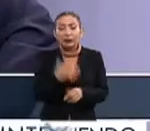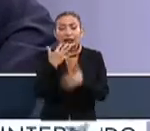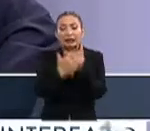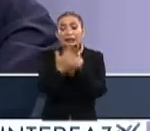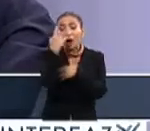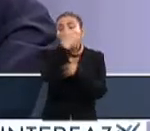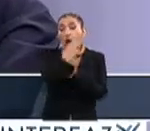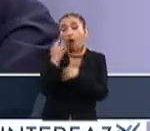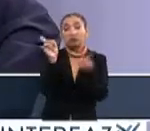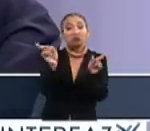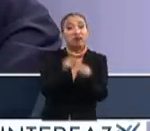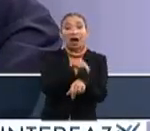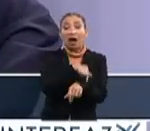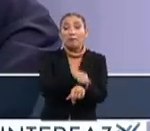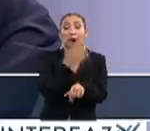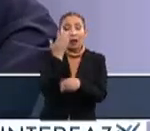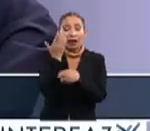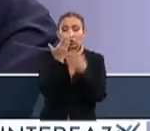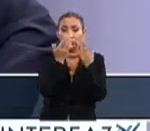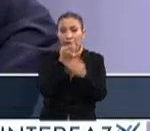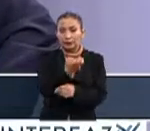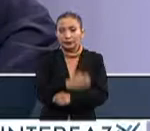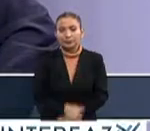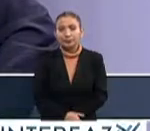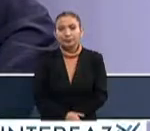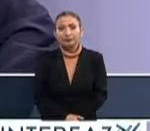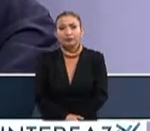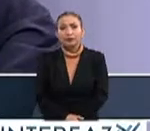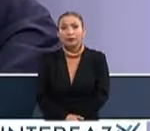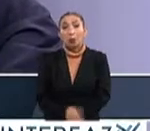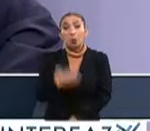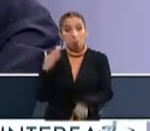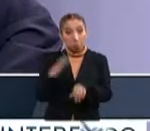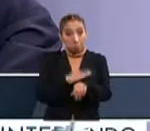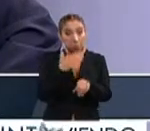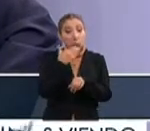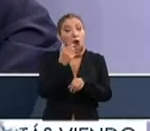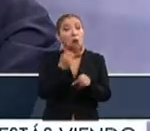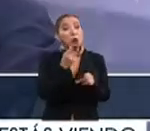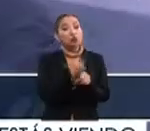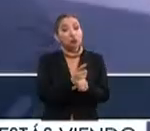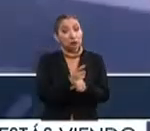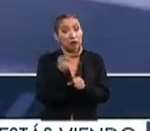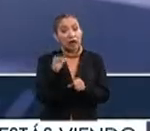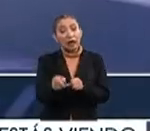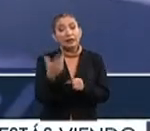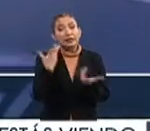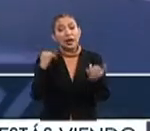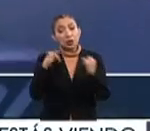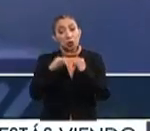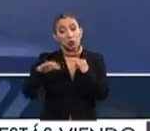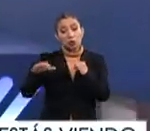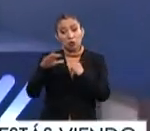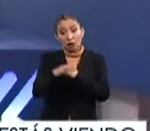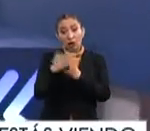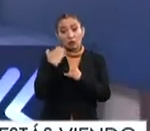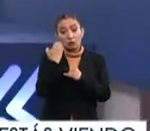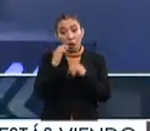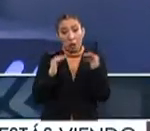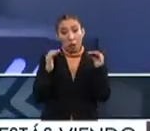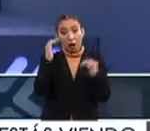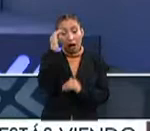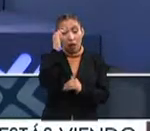15 horas es lo que estimamos. Claro, pues sin duda alguna es una excelente oportunidad de una de las instituciones académicas